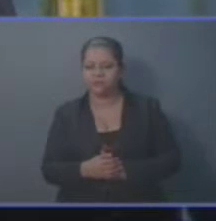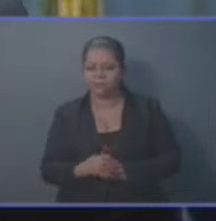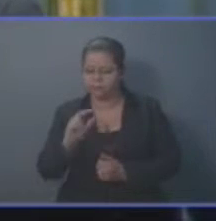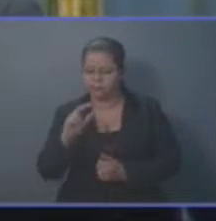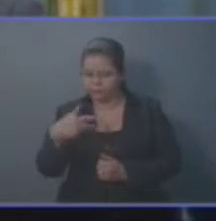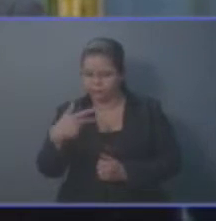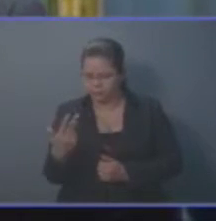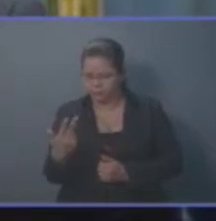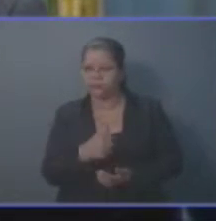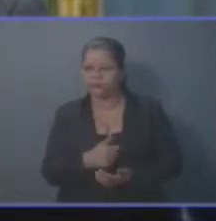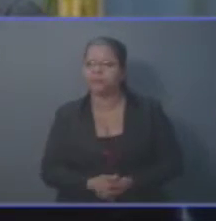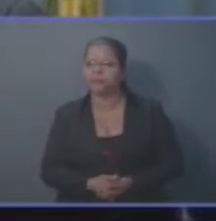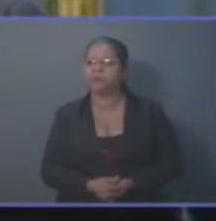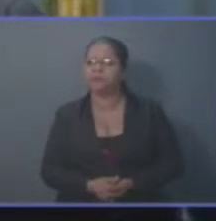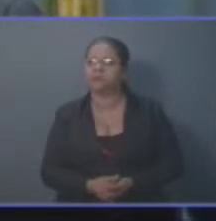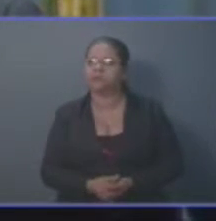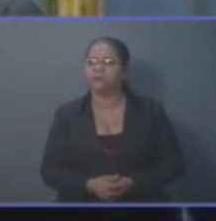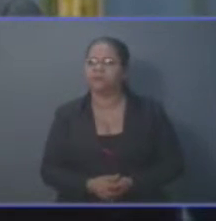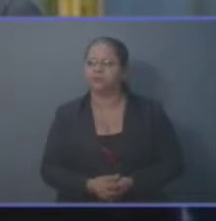conclusión.